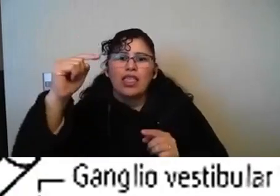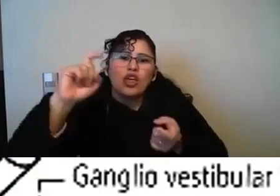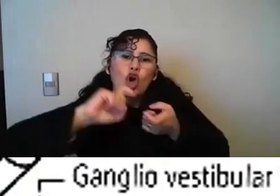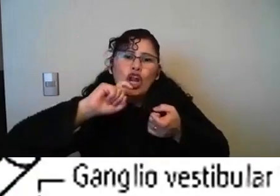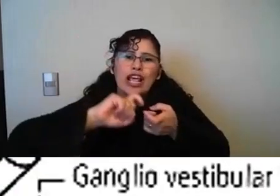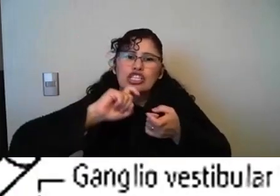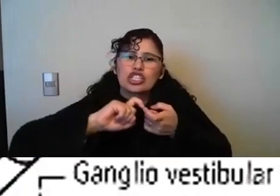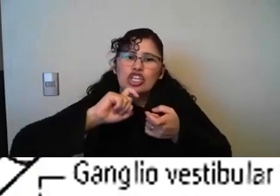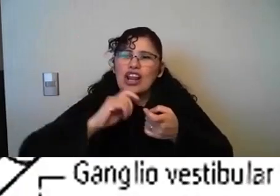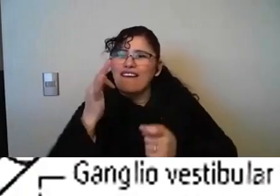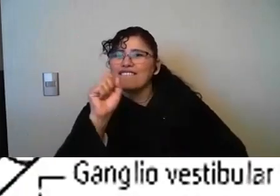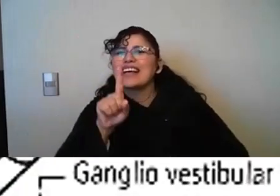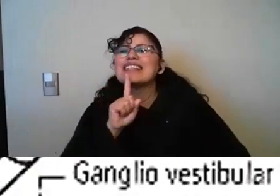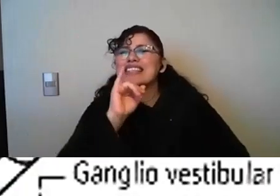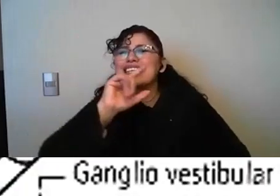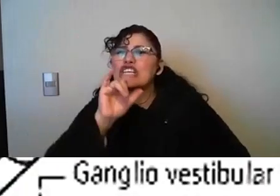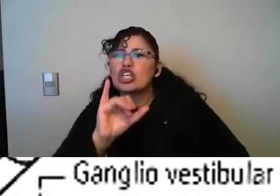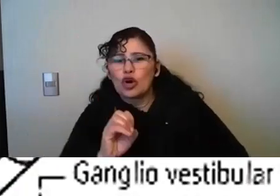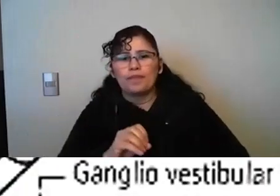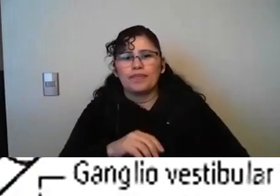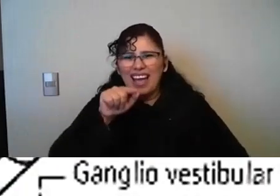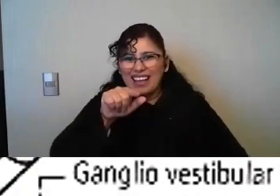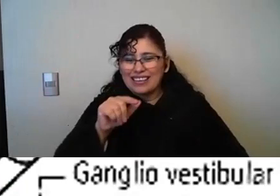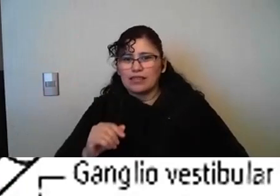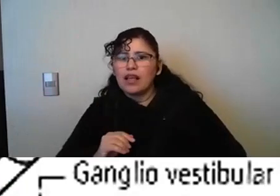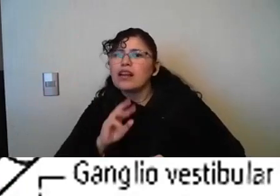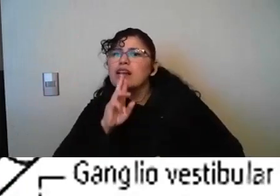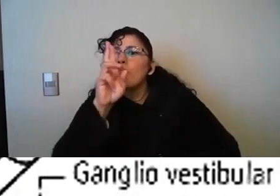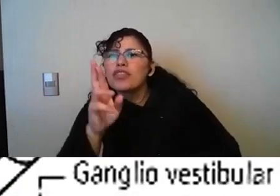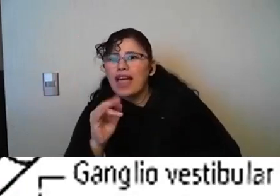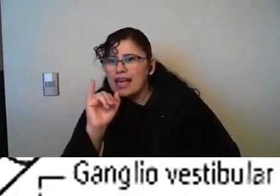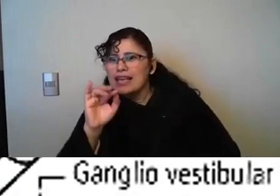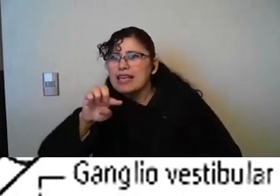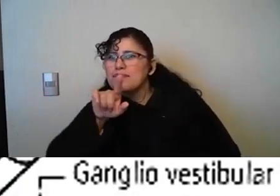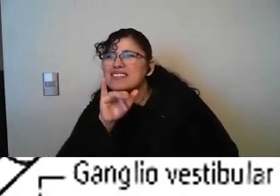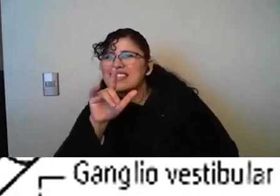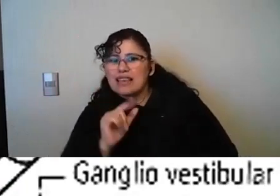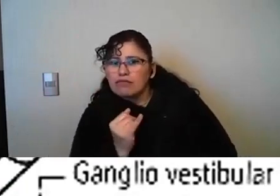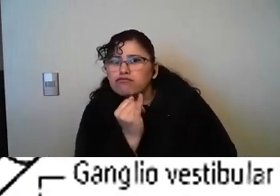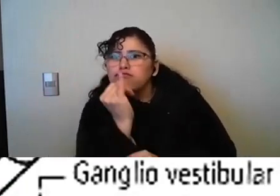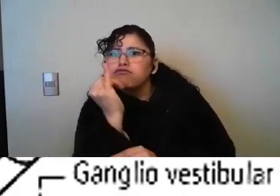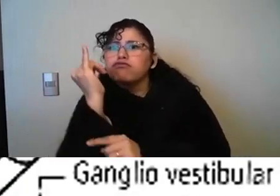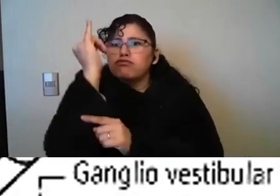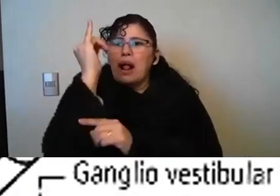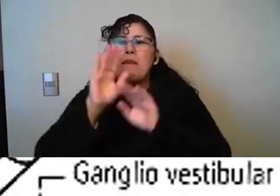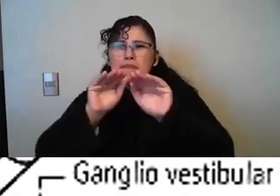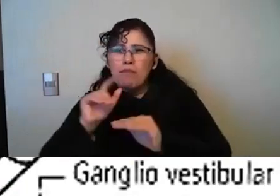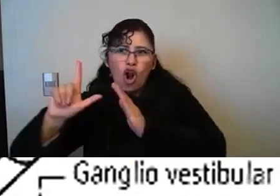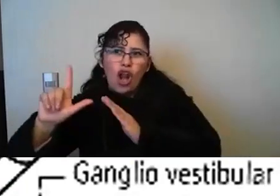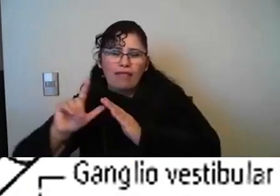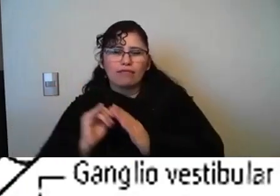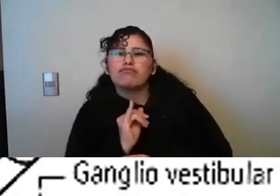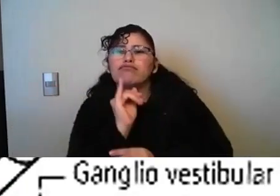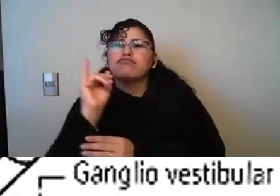Miren, si se fijan, tiene una respuesta ipsilateral, nuevamente al complejo vestibular, y una